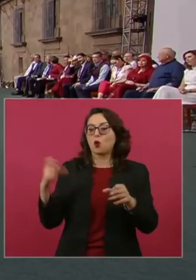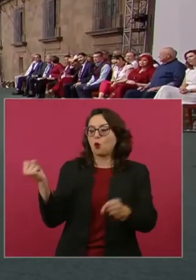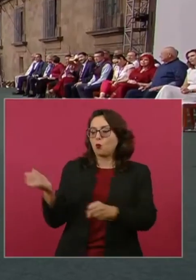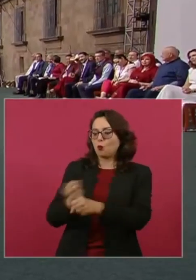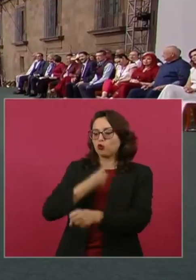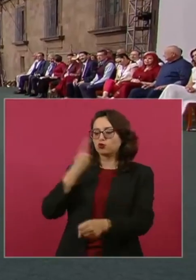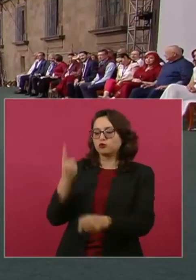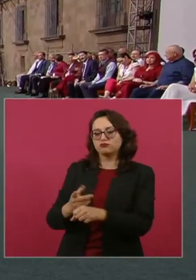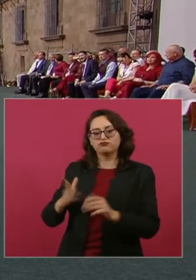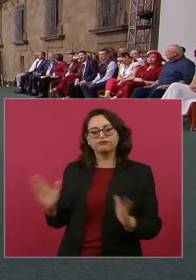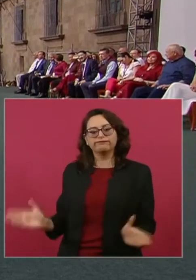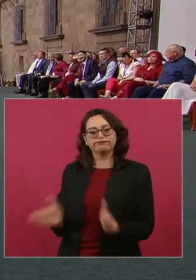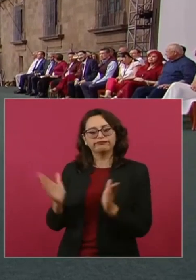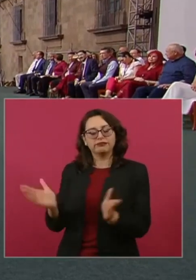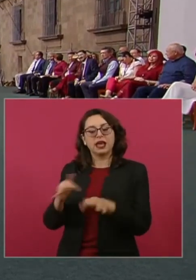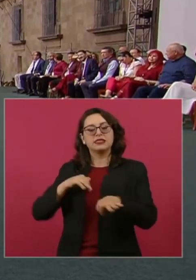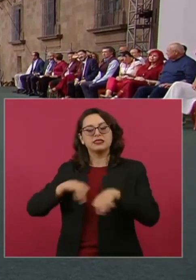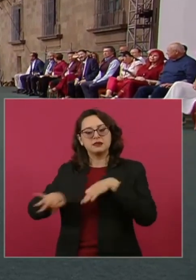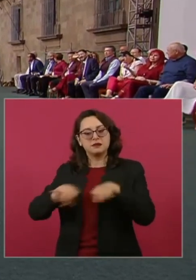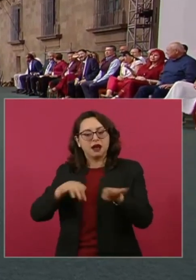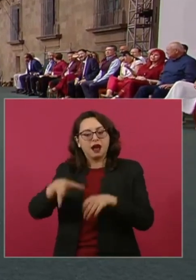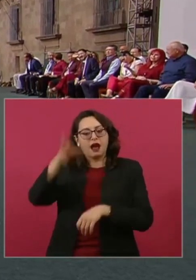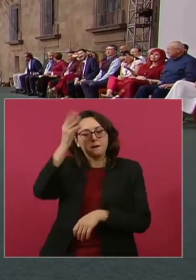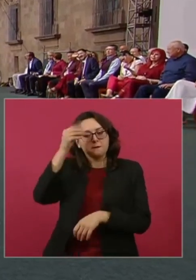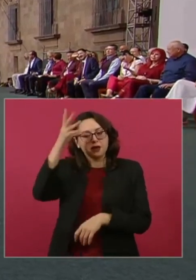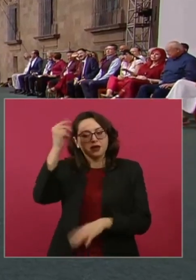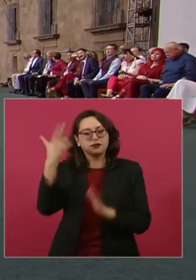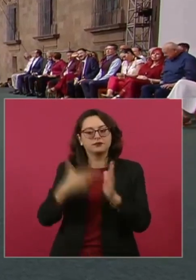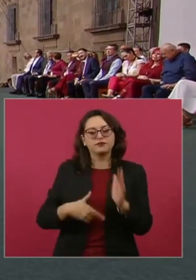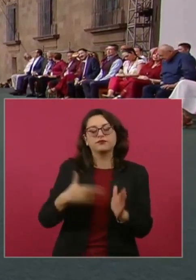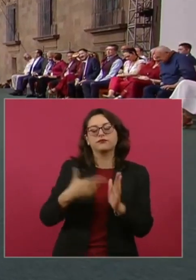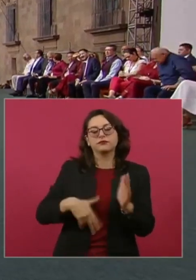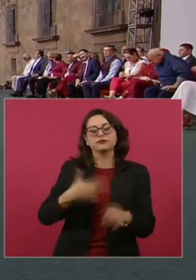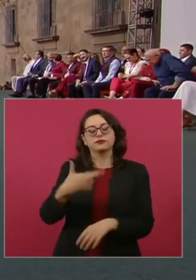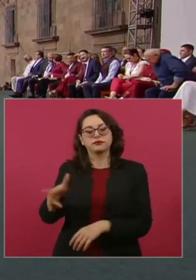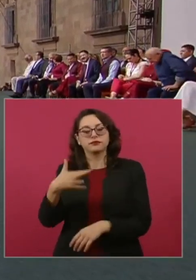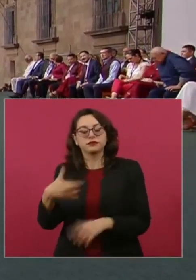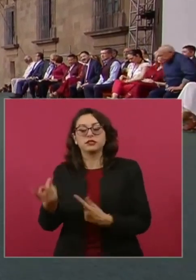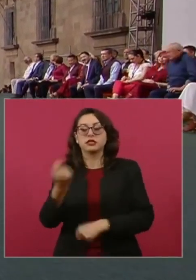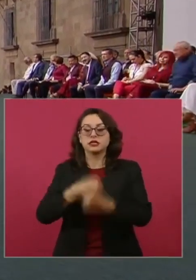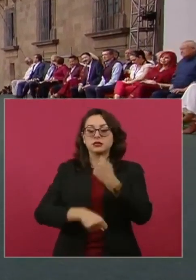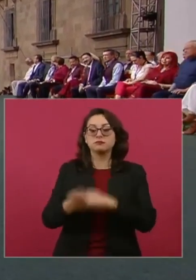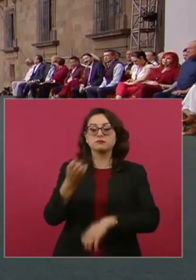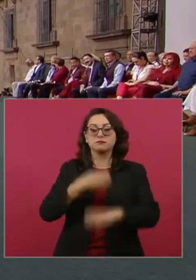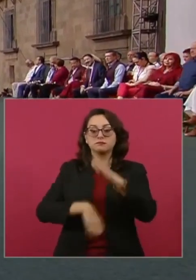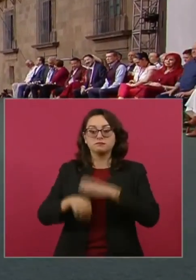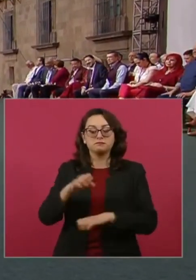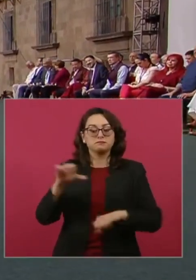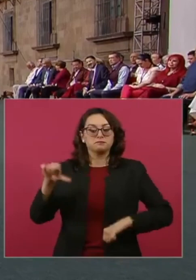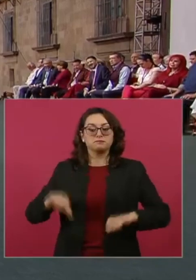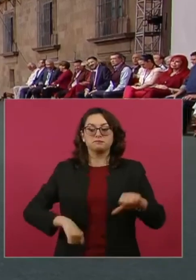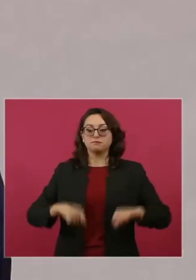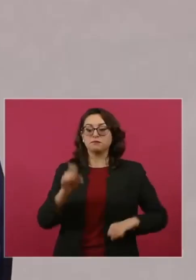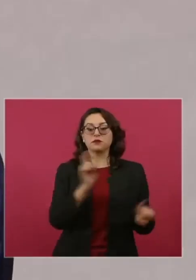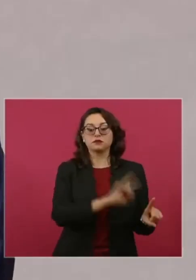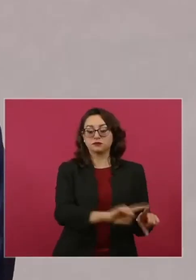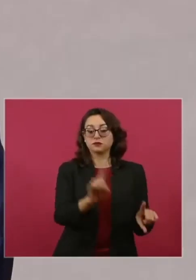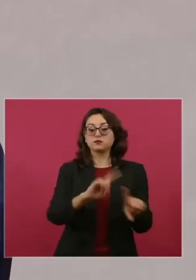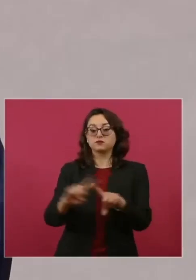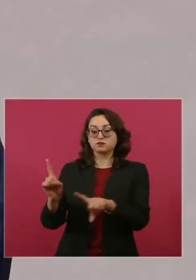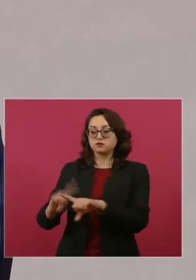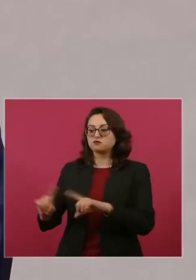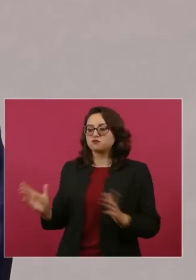being aprendices offered jobs en talleres, for a restaurantes, year. Tiendas, empresas, they are apprentices, and that's productivas.